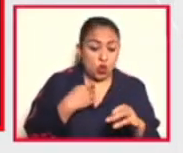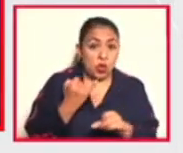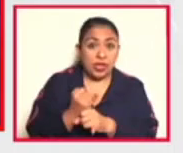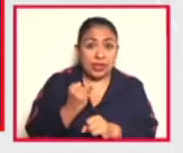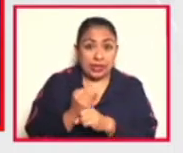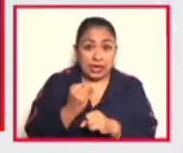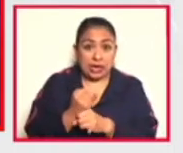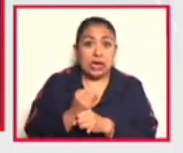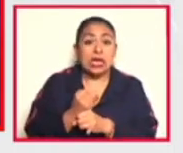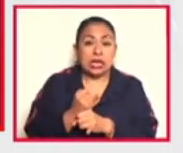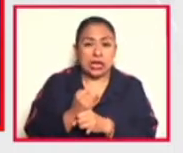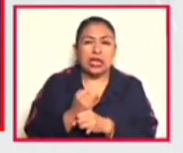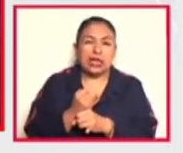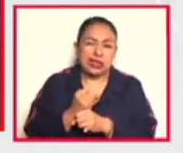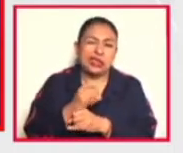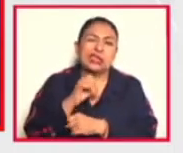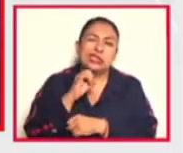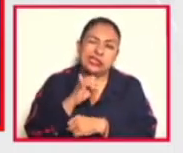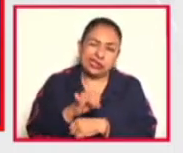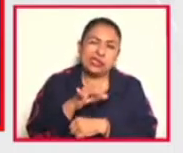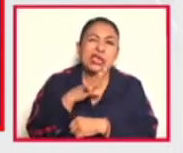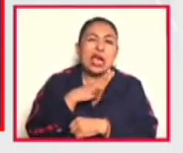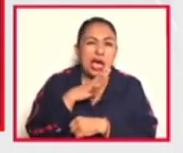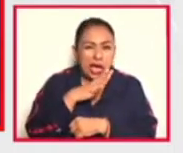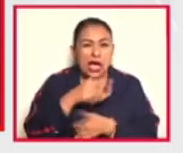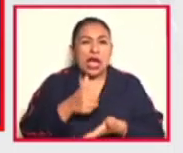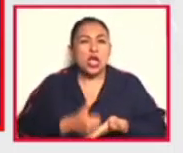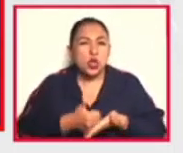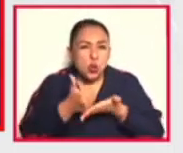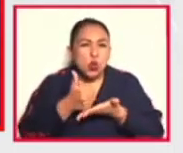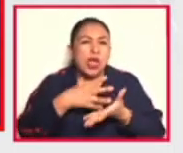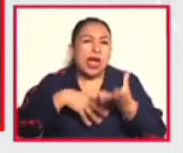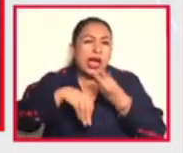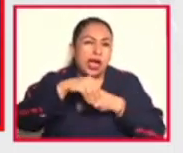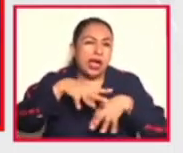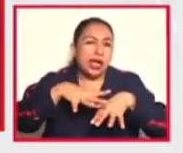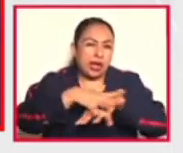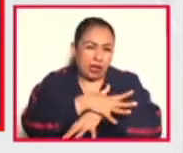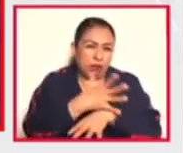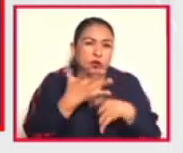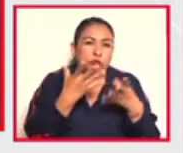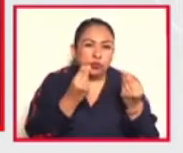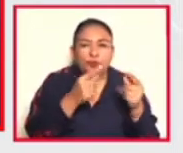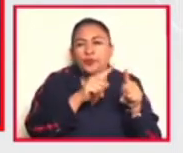bien ha venido a sustituir muchas de las funciones